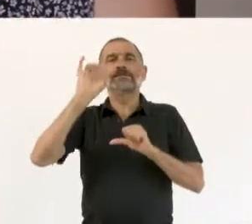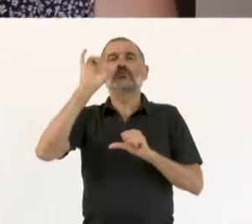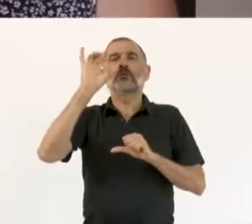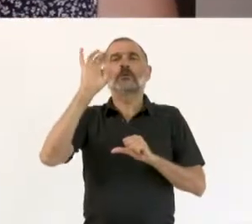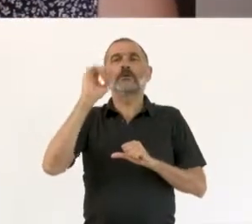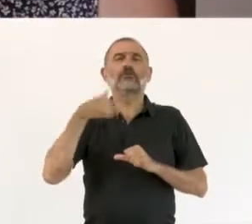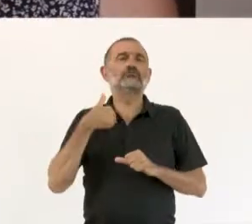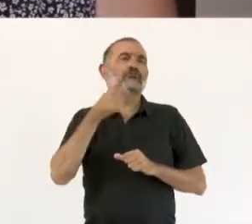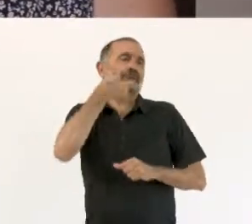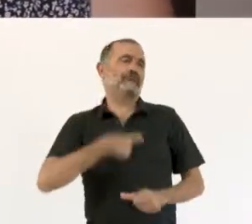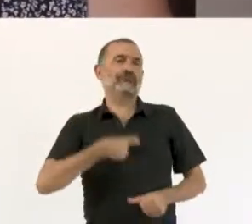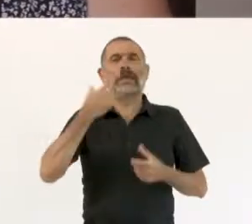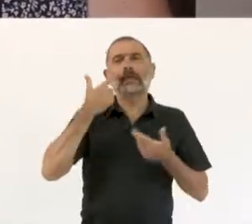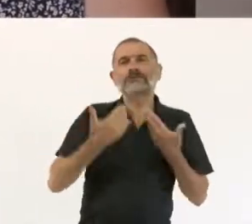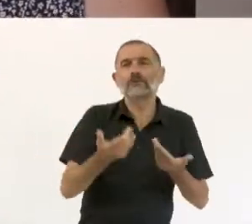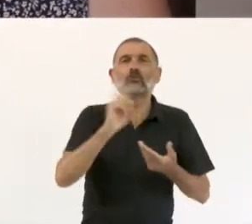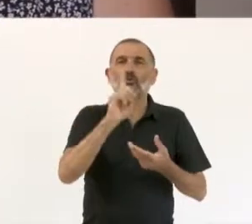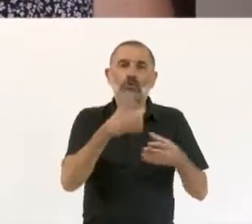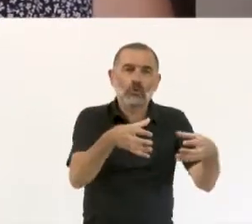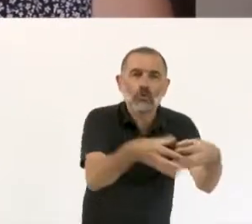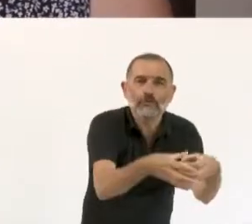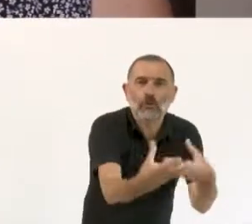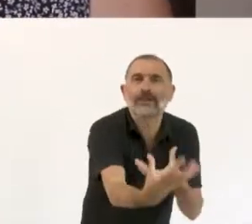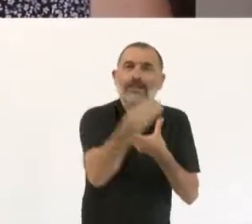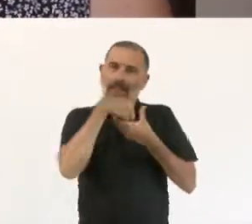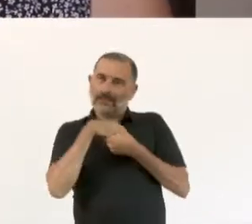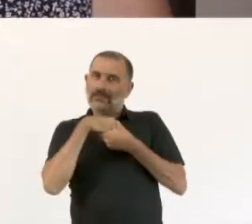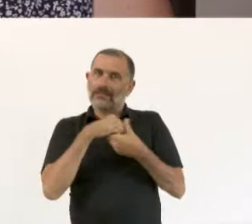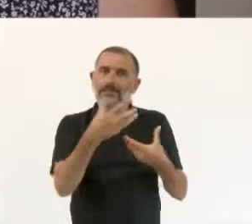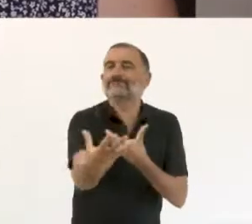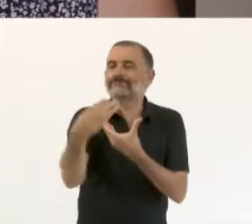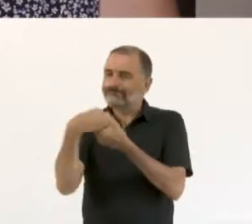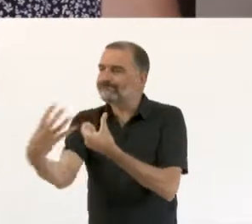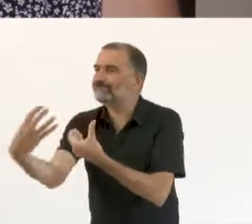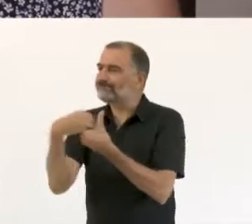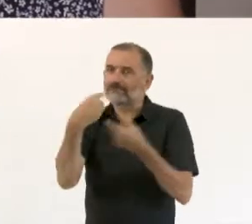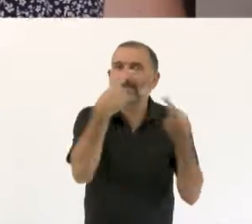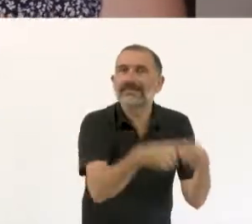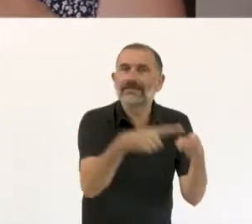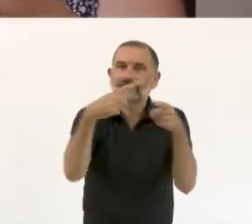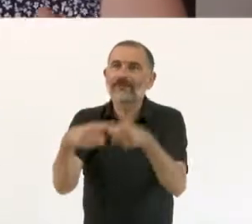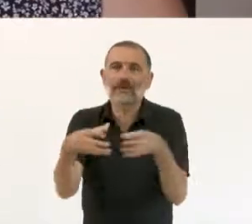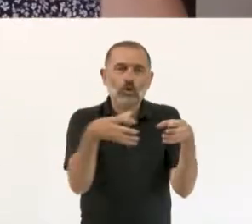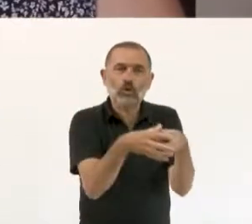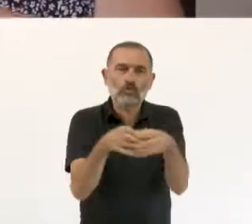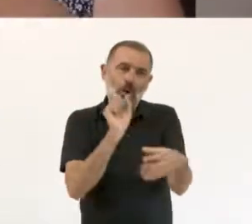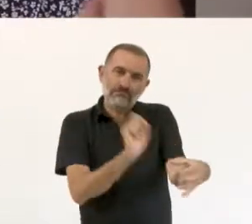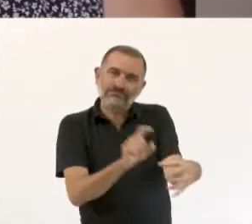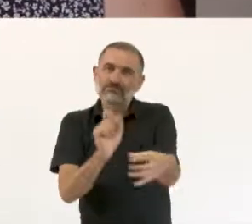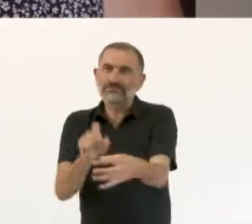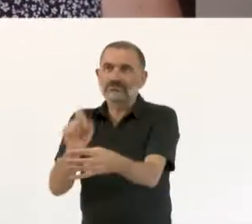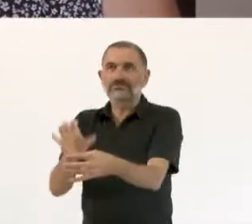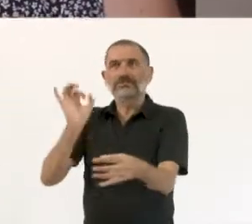de las investigaciones, sino cómo incorporar otras voces a ese relato, sea de las comunidades locales con sus propios saberes